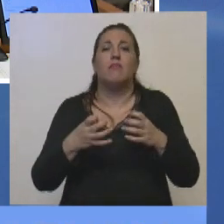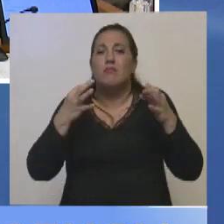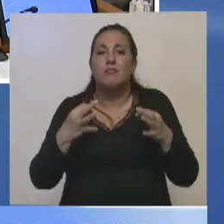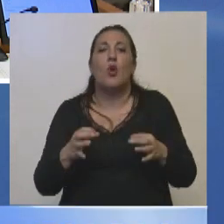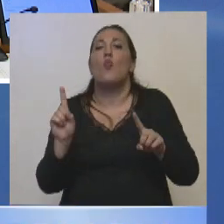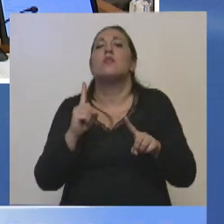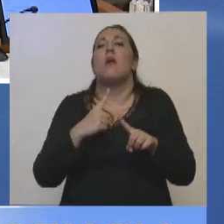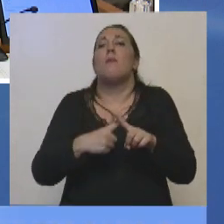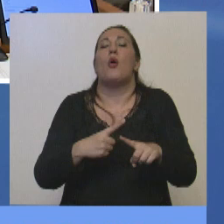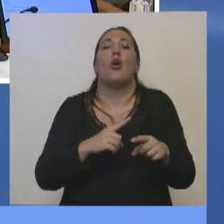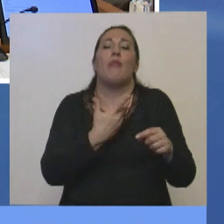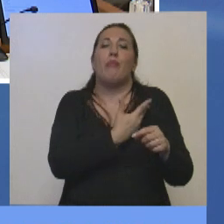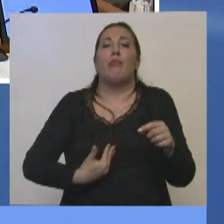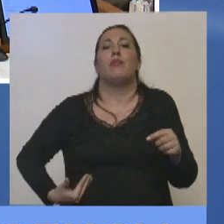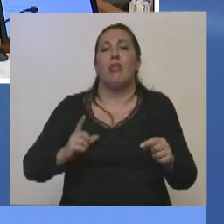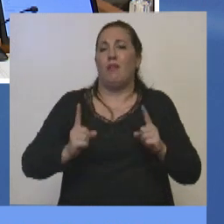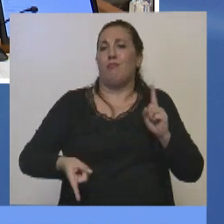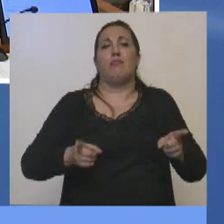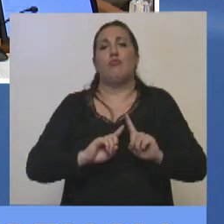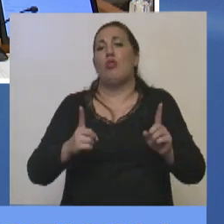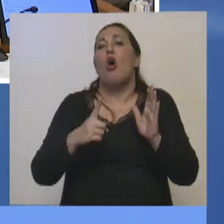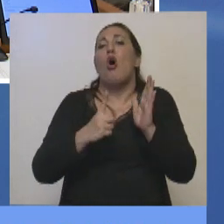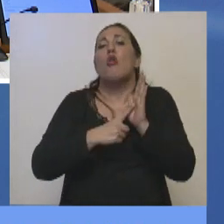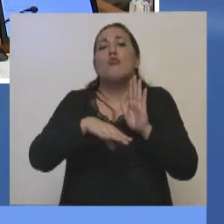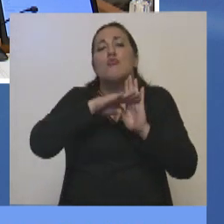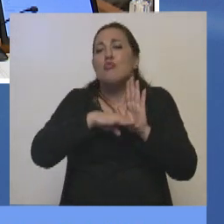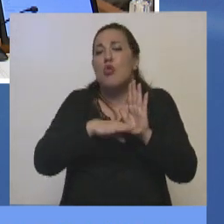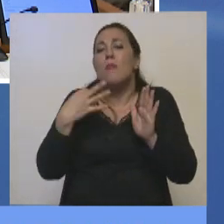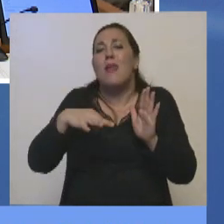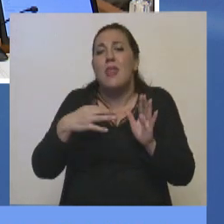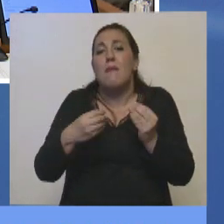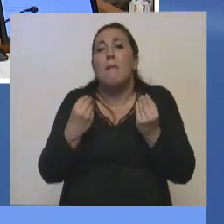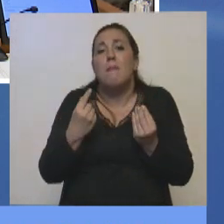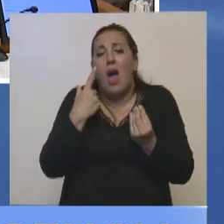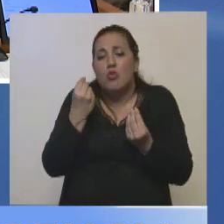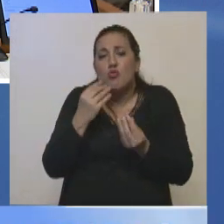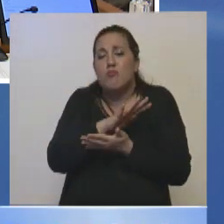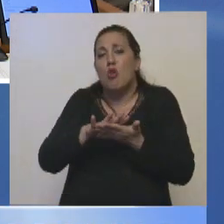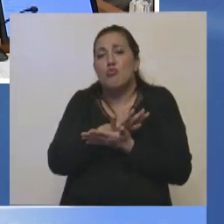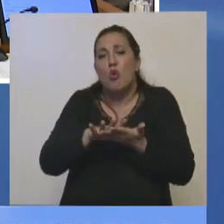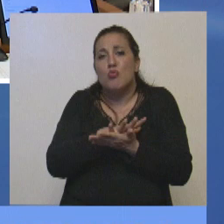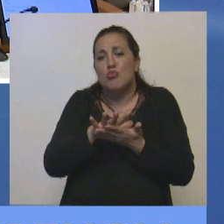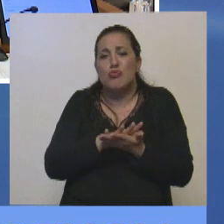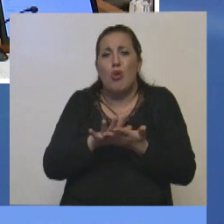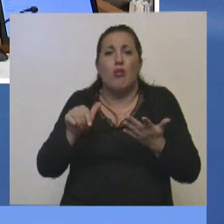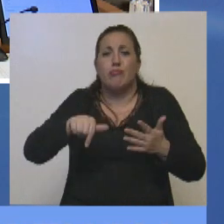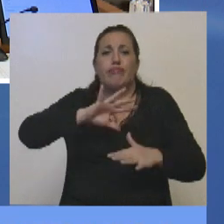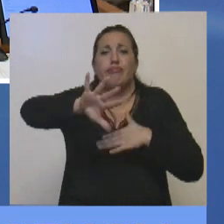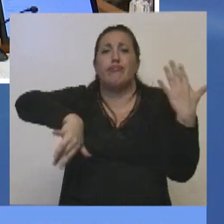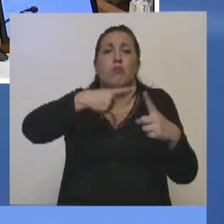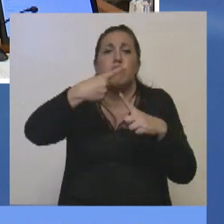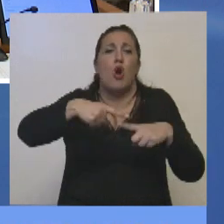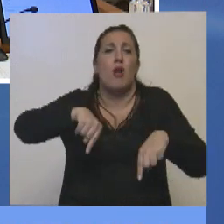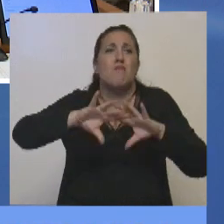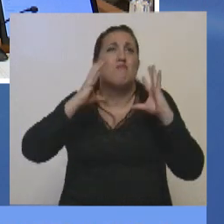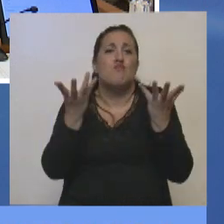superpoderes son normas que hay que tenerlas para resolver el lío que nos dejaron del default y el lío que vive el mundo de la pandemia